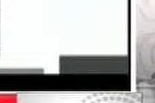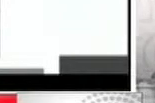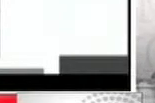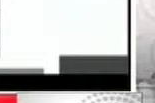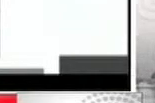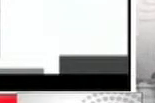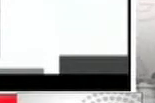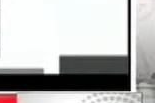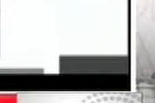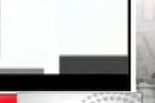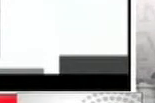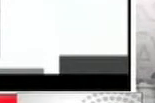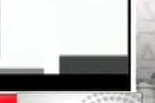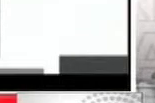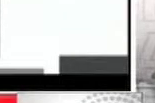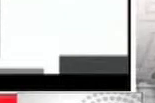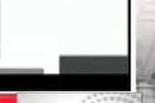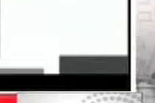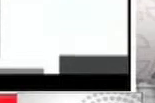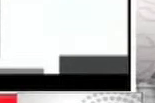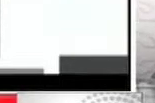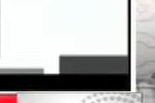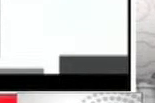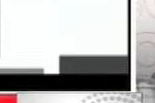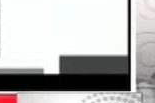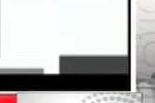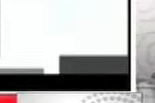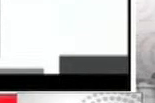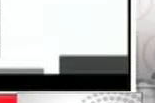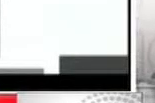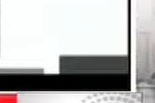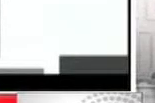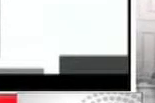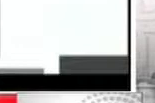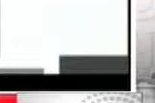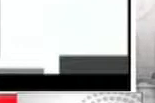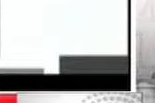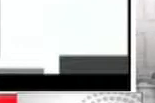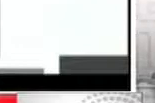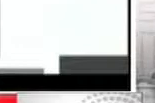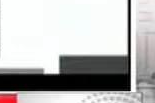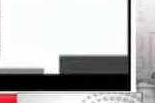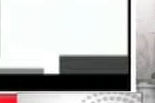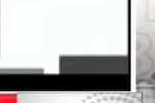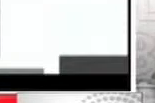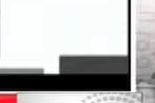la ejecución el 30 de septiembre, que es lo que figura ahí,